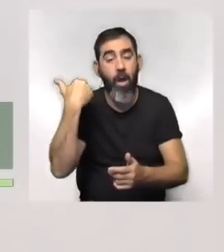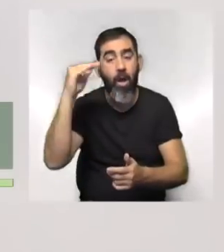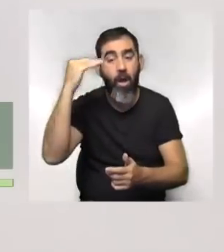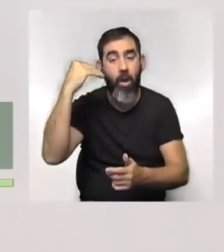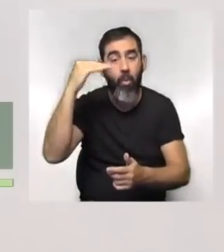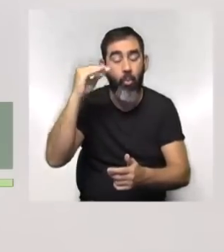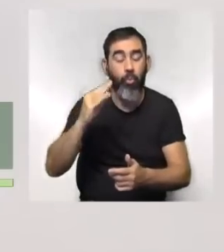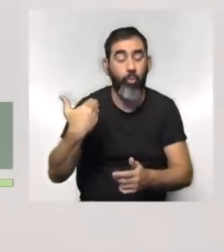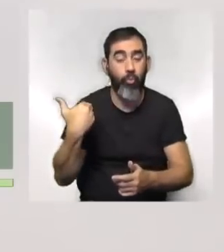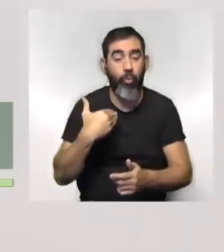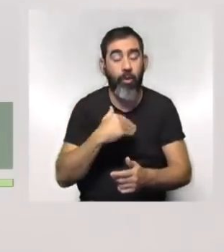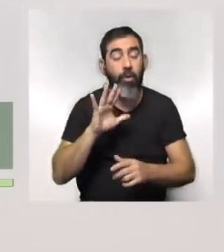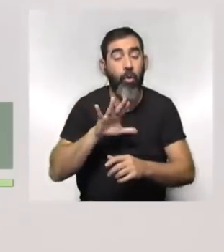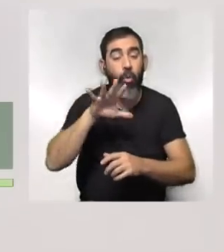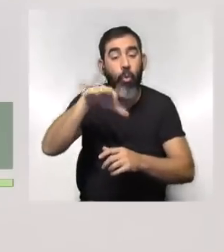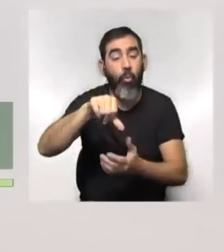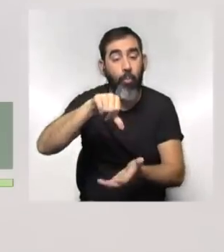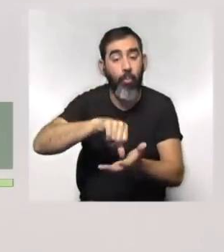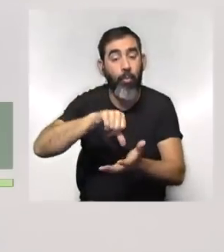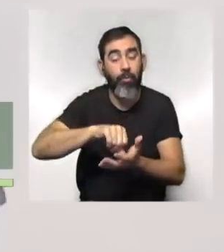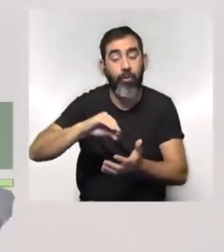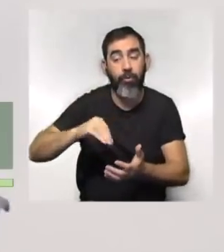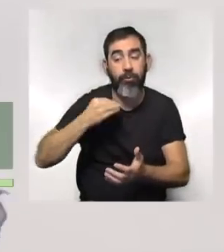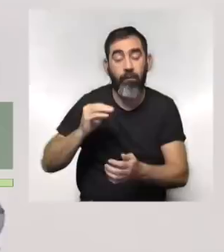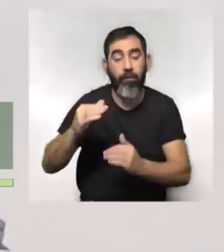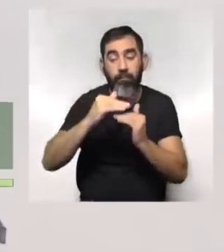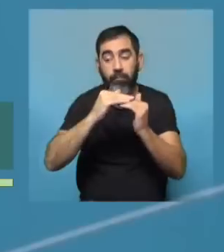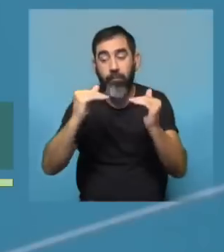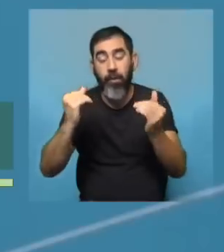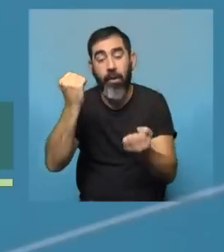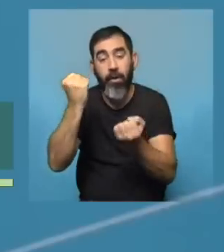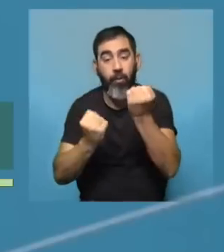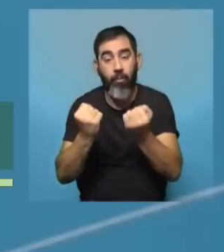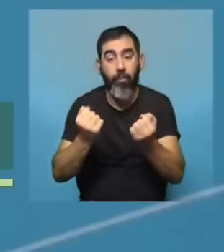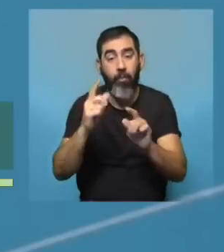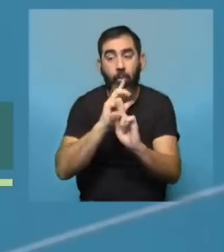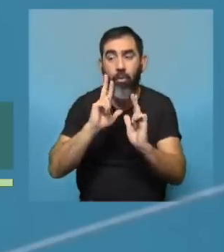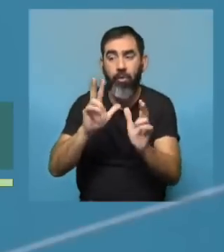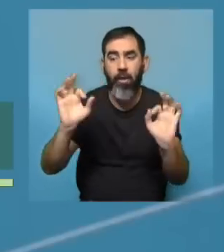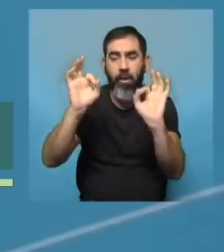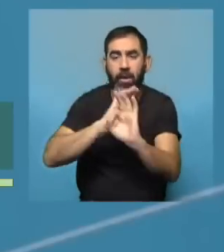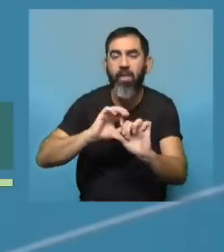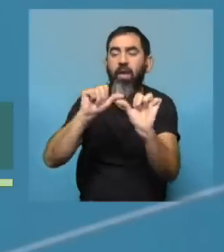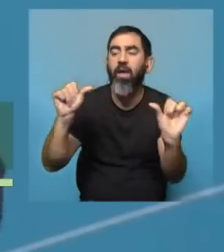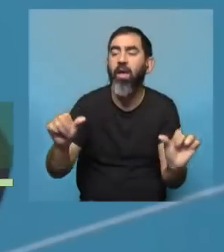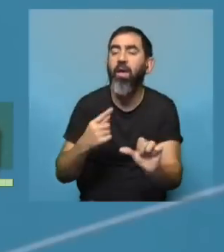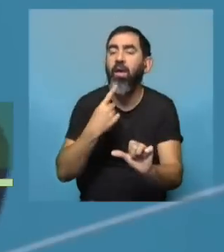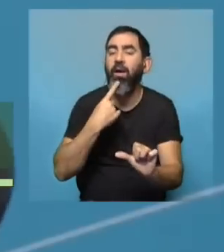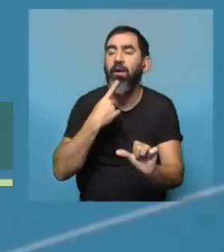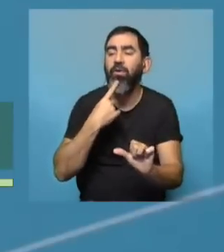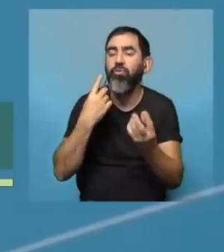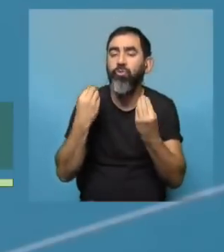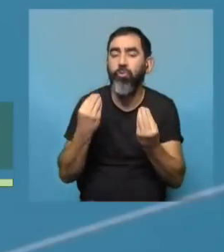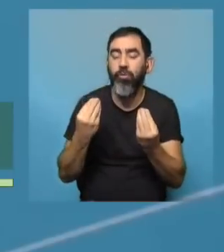argentinas y el compromiso del país en salvaguardar la estabilidad económica pero no hizo referencia a Qué acciones políticas se refiere